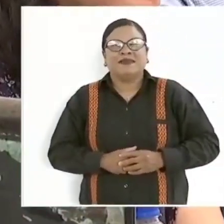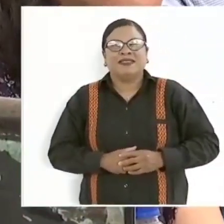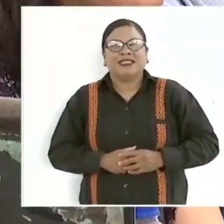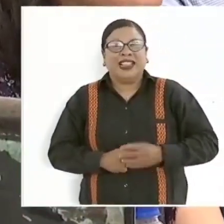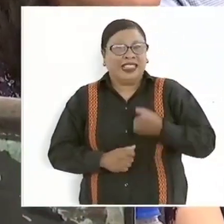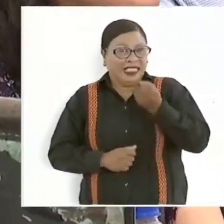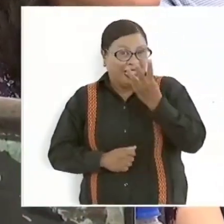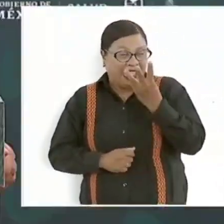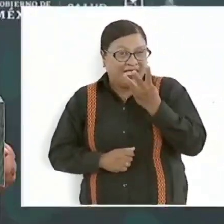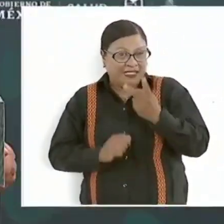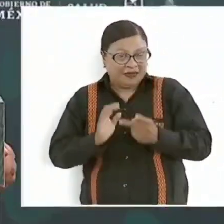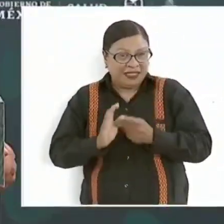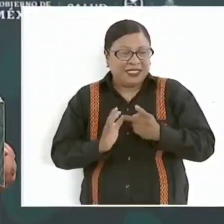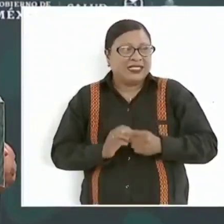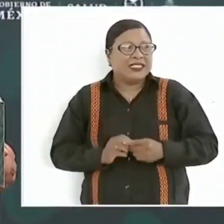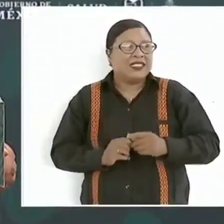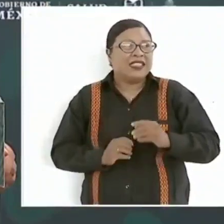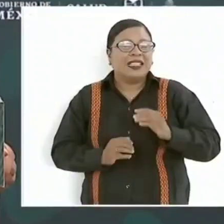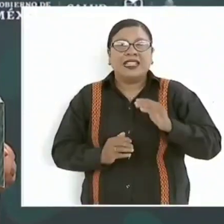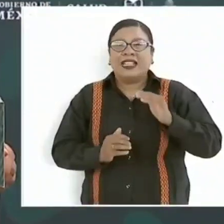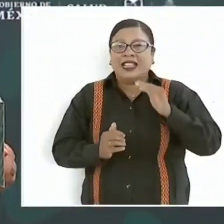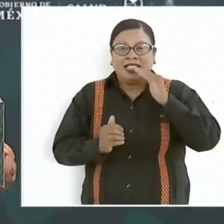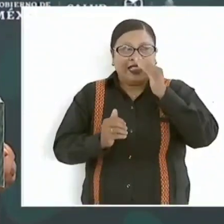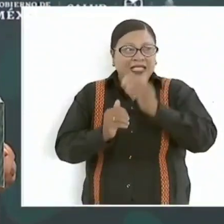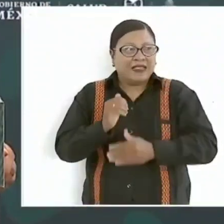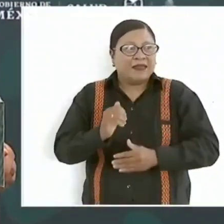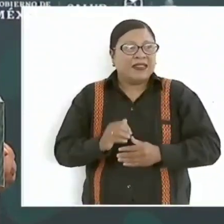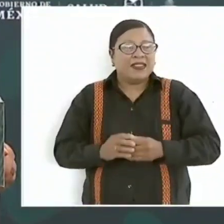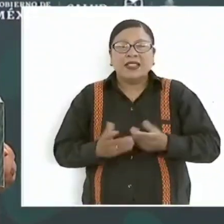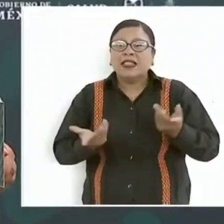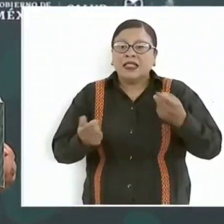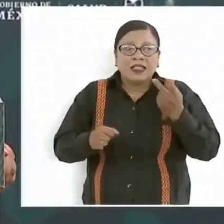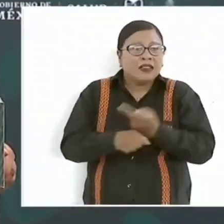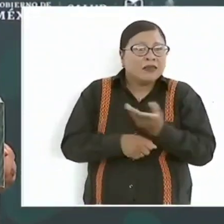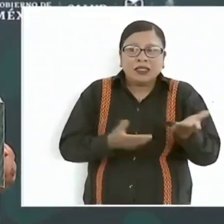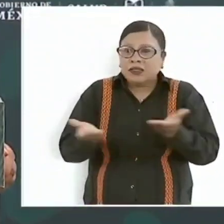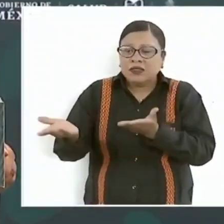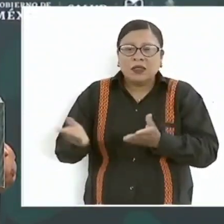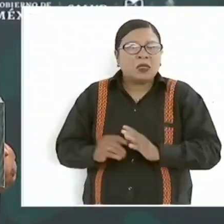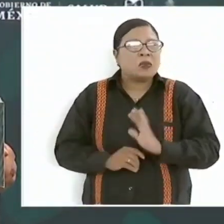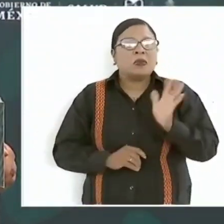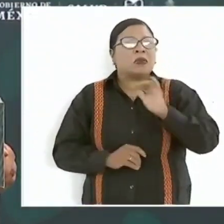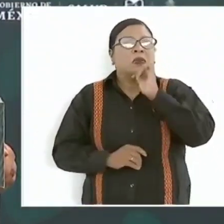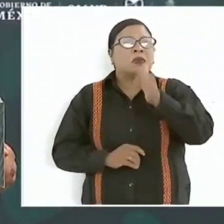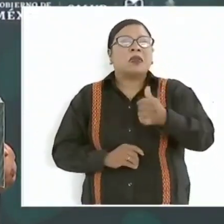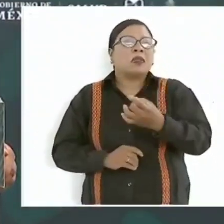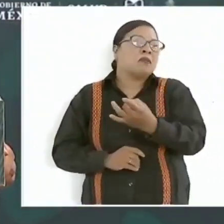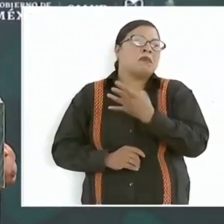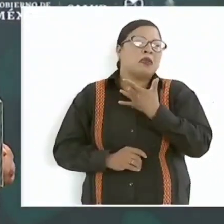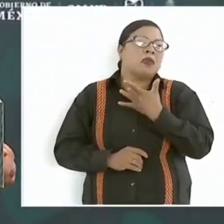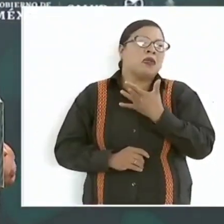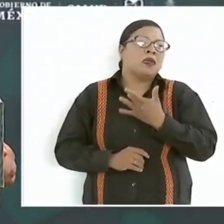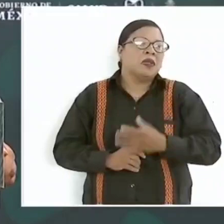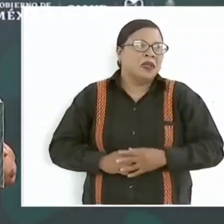Triple. Ya cuando termina la entrada, le dice el manager, ¿qué pasó, Chito? Nada, dice, me macaneó.